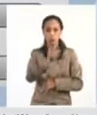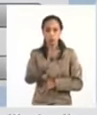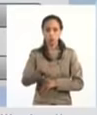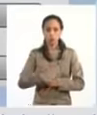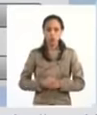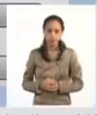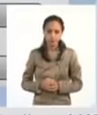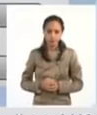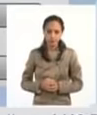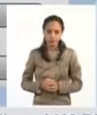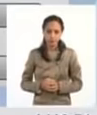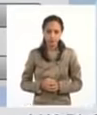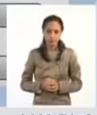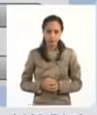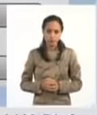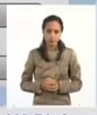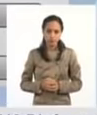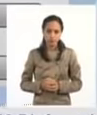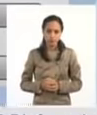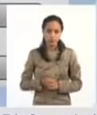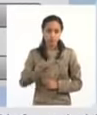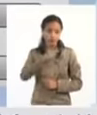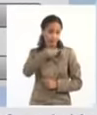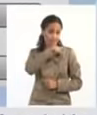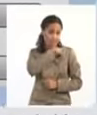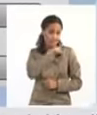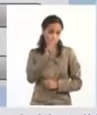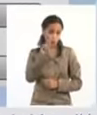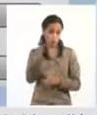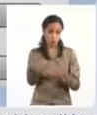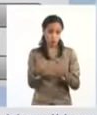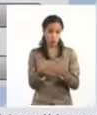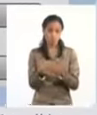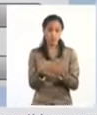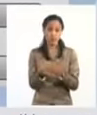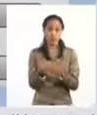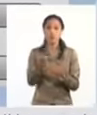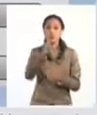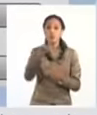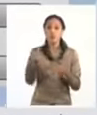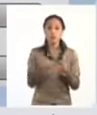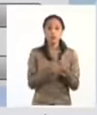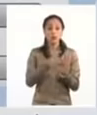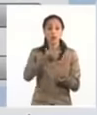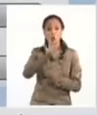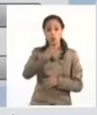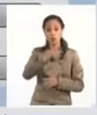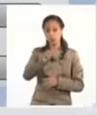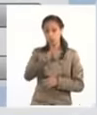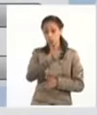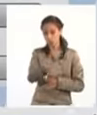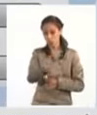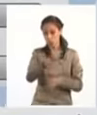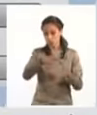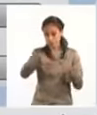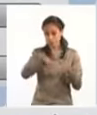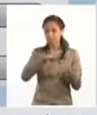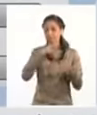4.031.501 personas. Ayer, en un solo día, de 9.401, que es una letalidad